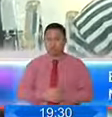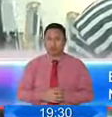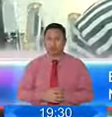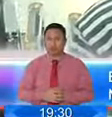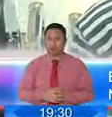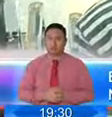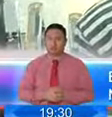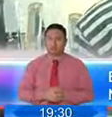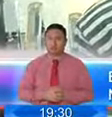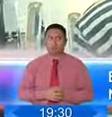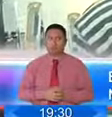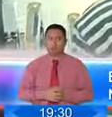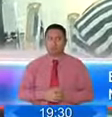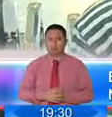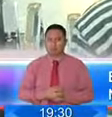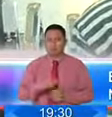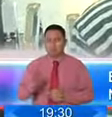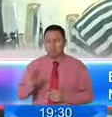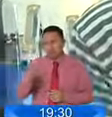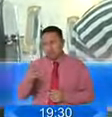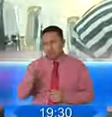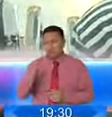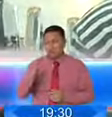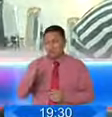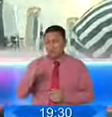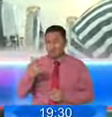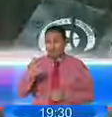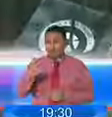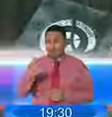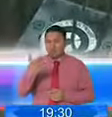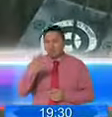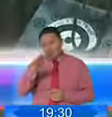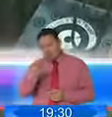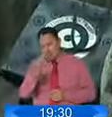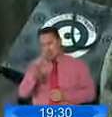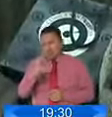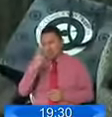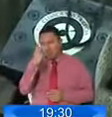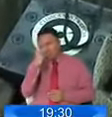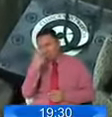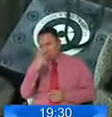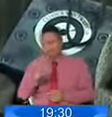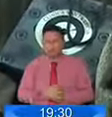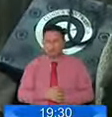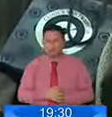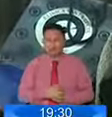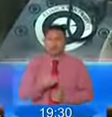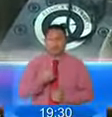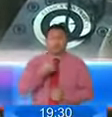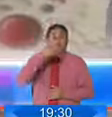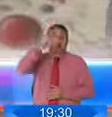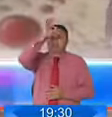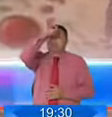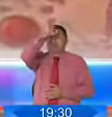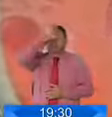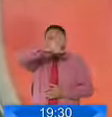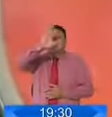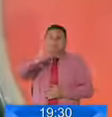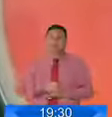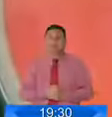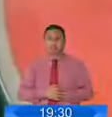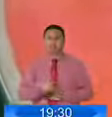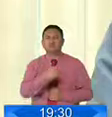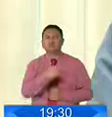de pérdida de visual, pero exactamente no lo conozco. Sabe que yo no sé, ahorita yo me acabé de operar también. ¿Pero qué es